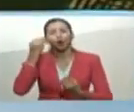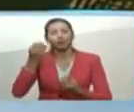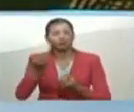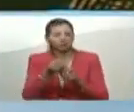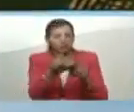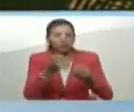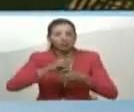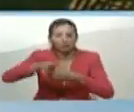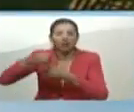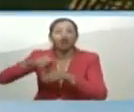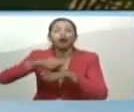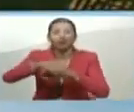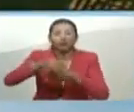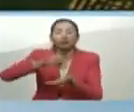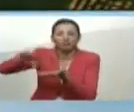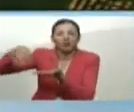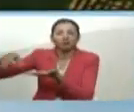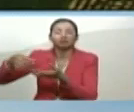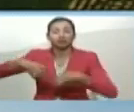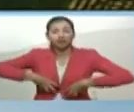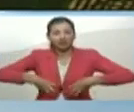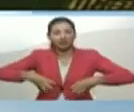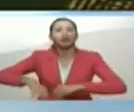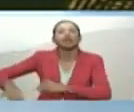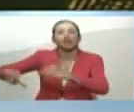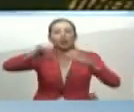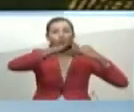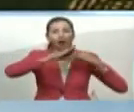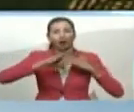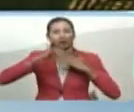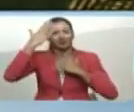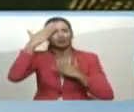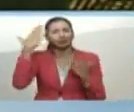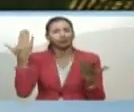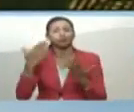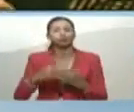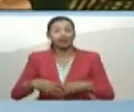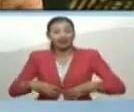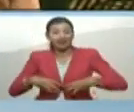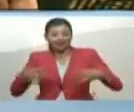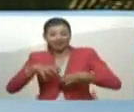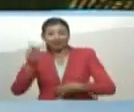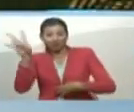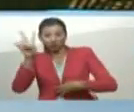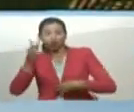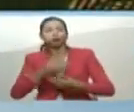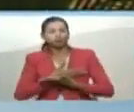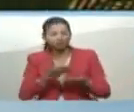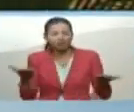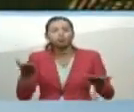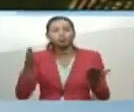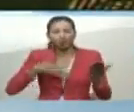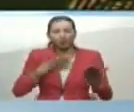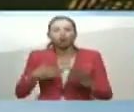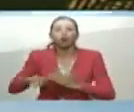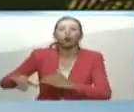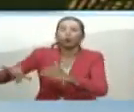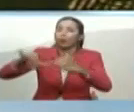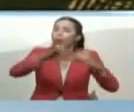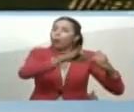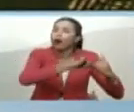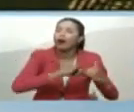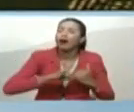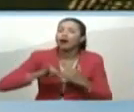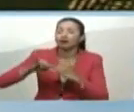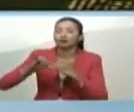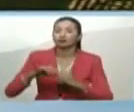riqueza. La sabemos hacer, la distribución de la riqueza. Ya sabemos que es viable y que es posible. Y que solo un país que